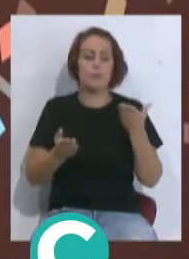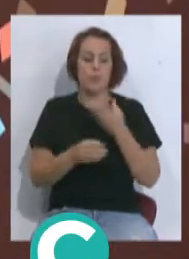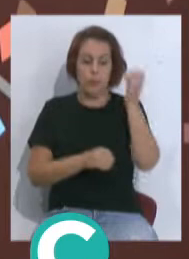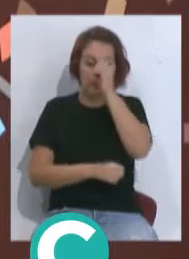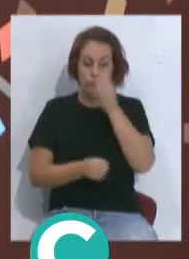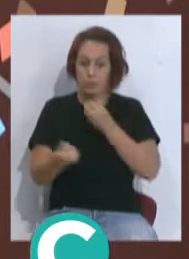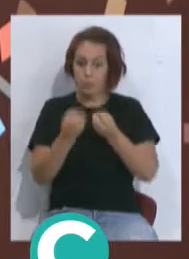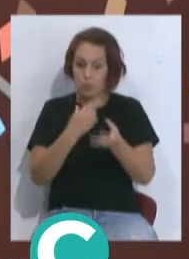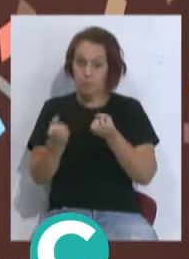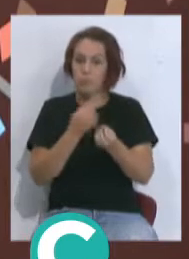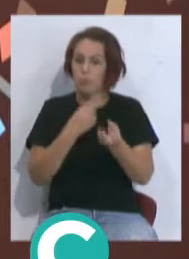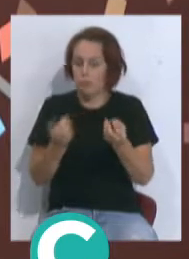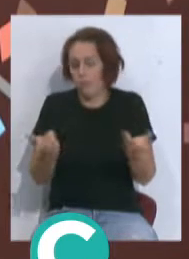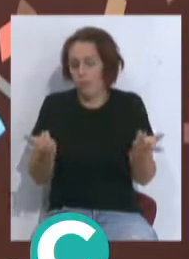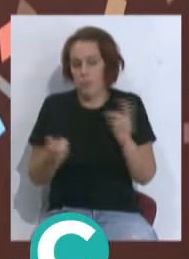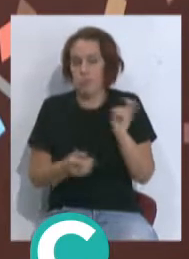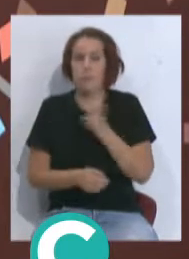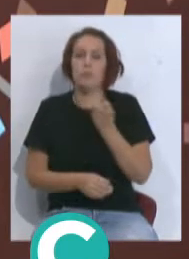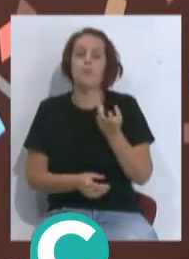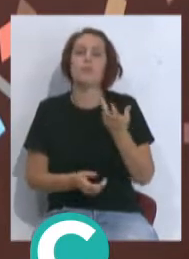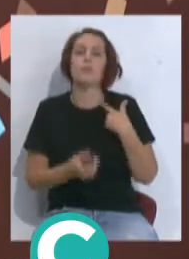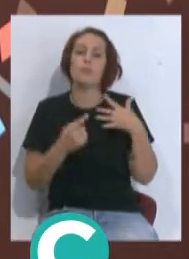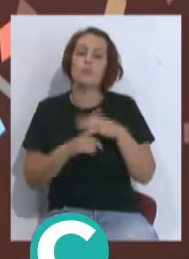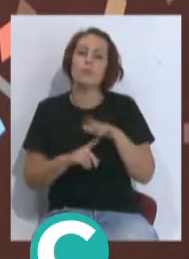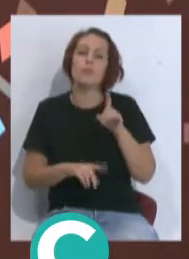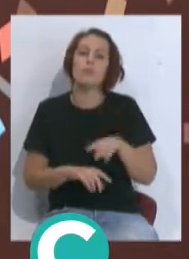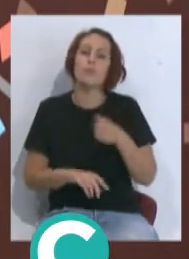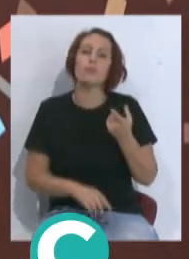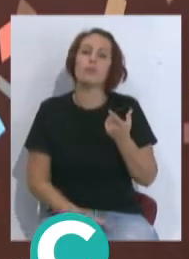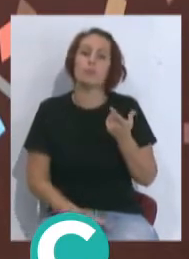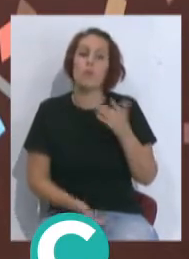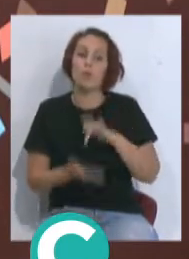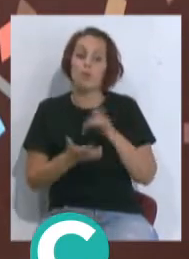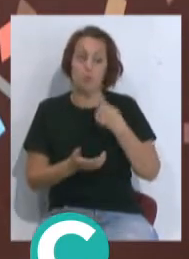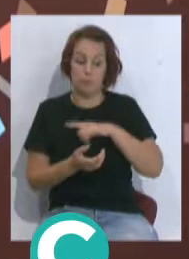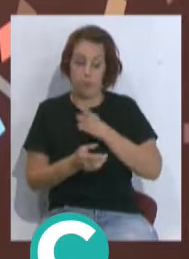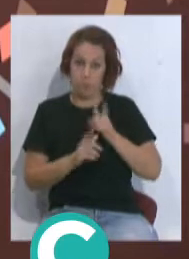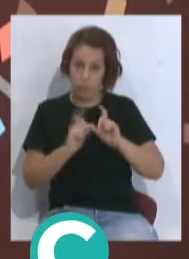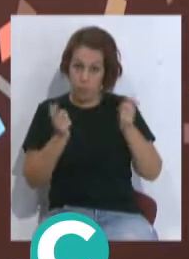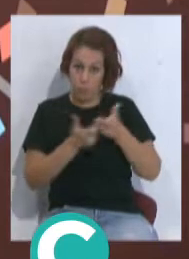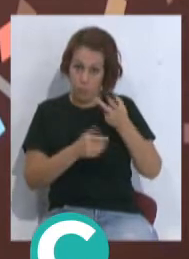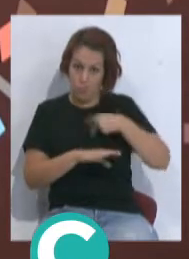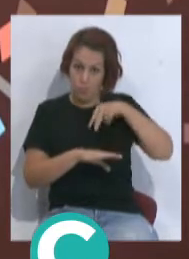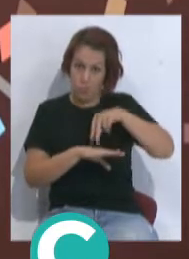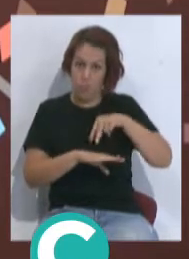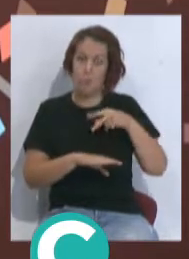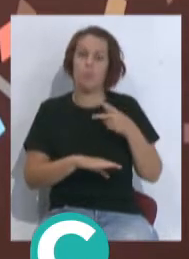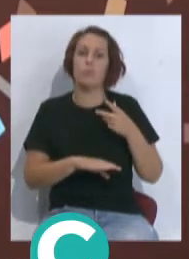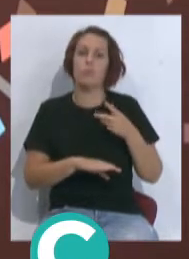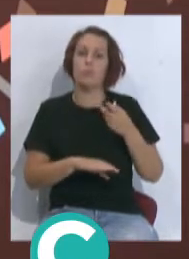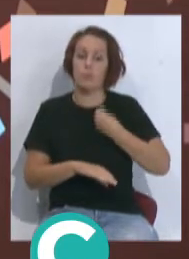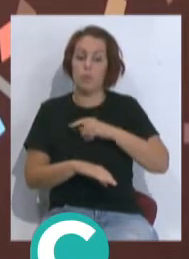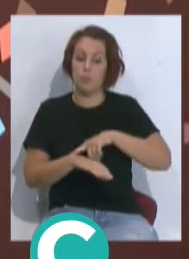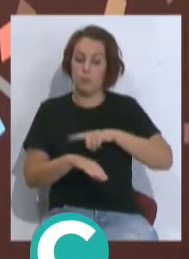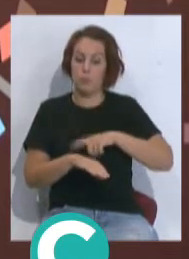todos los intereses posibles, claro. Por poner el contexto también, resulta que cuando estábamos allí en ese foro, al tiempo